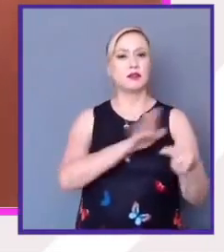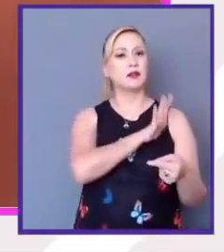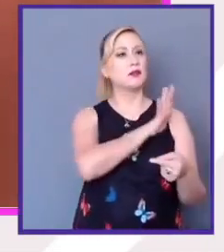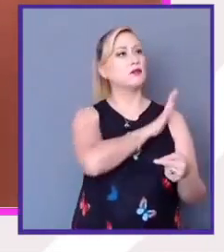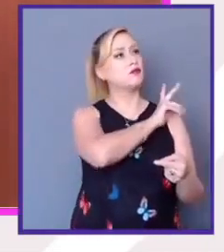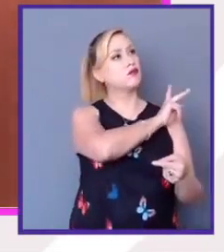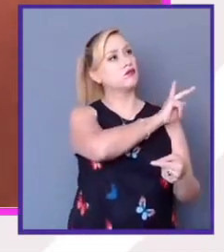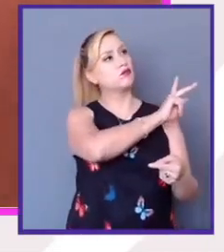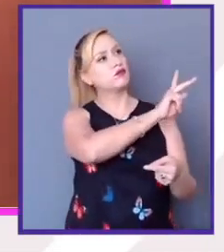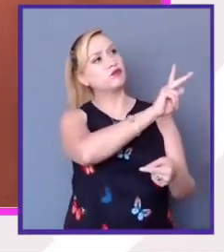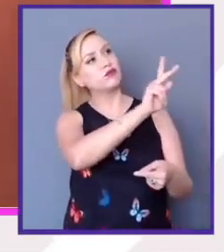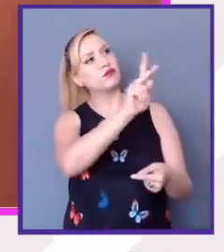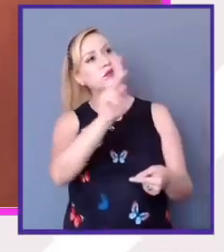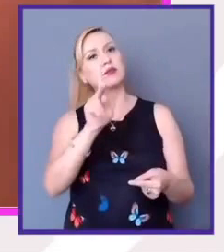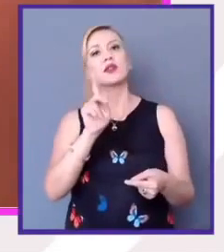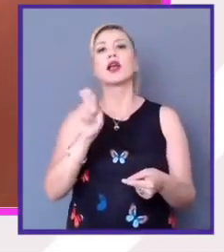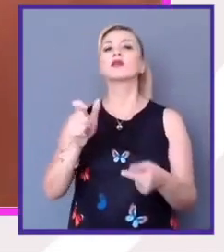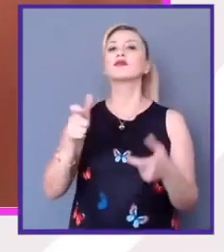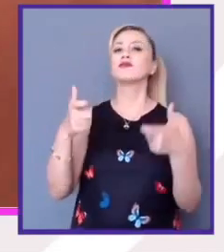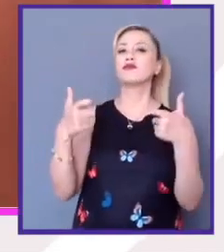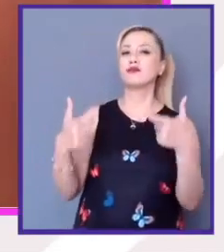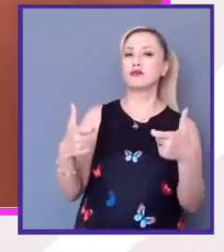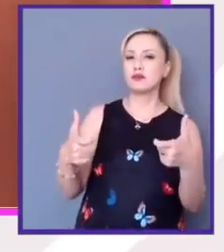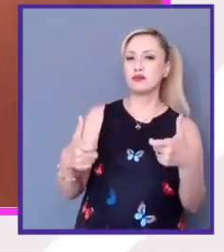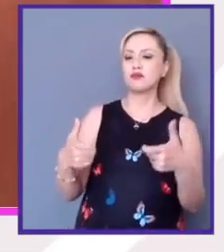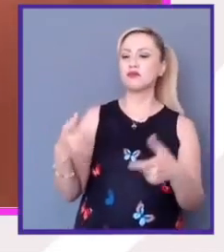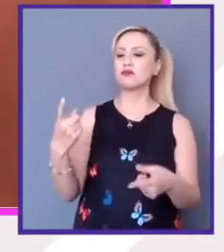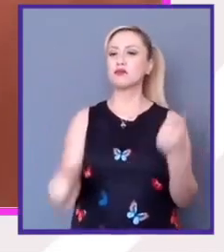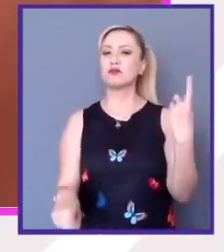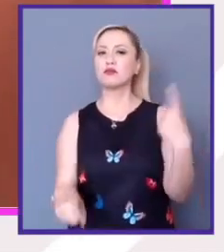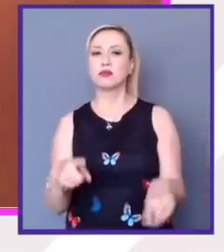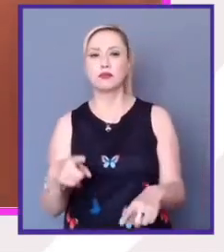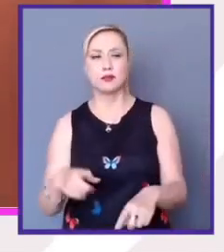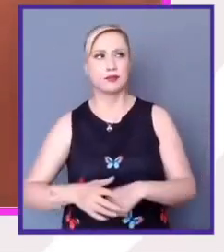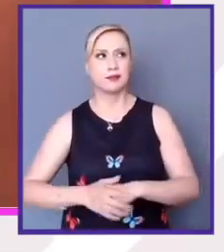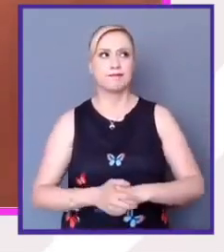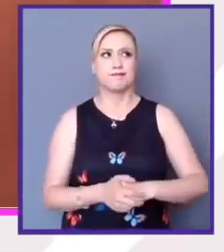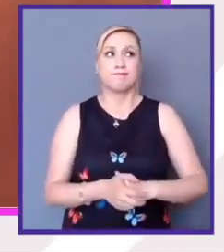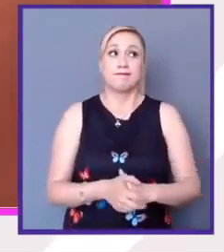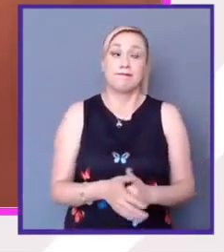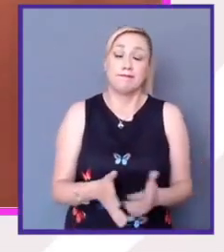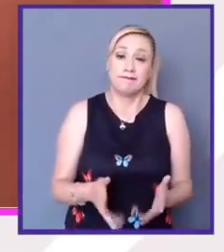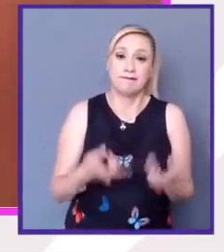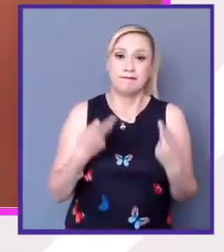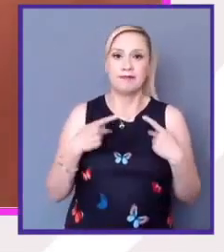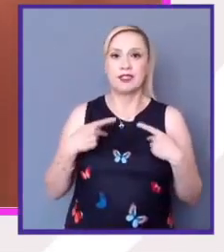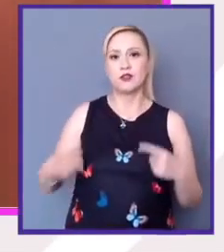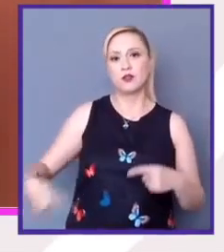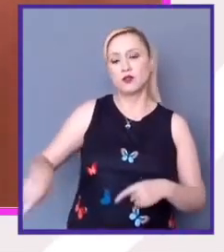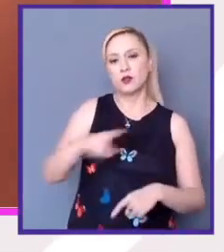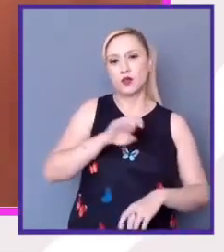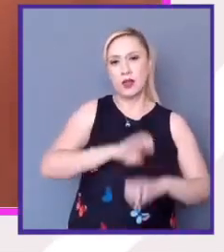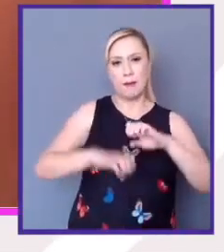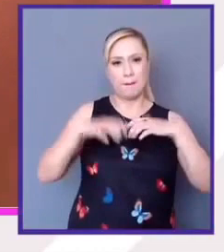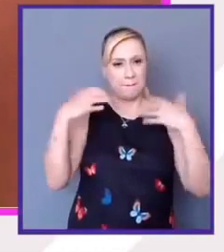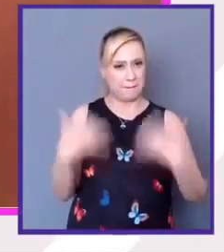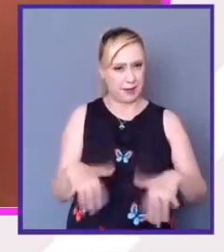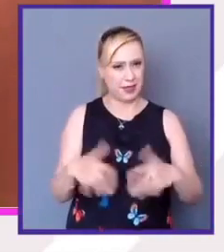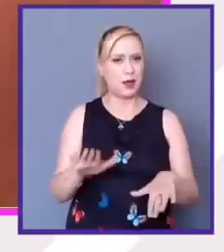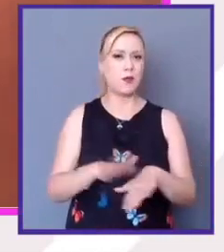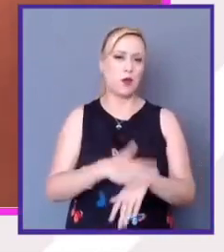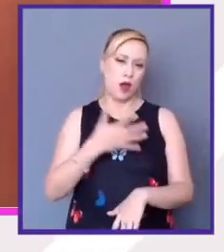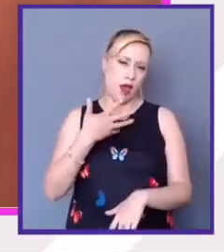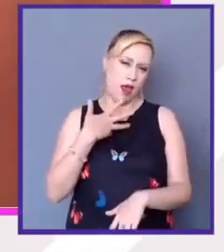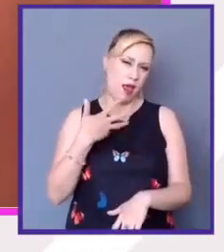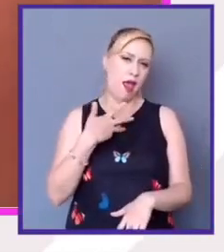también trabajar con los privilegios. Entender que todas las personas que estamos en una empresa, y porque estructuralmente e